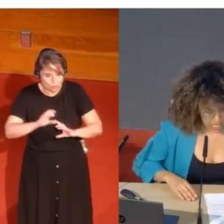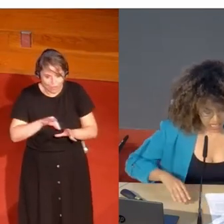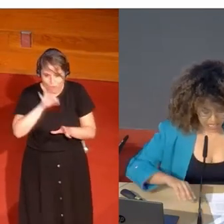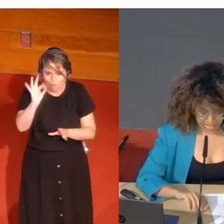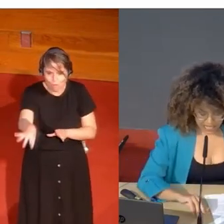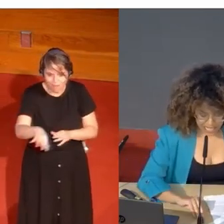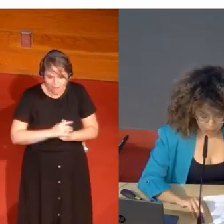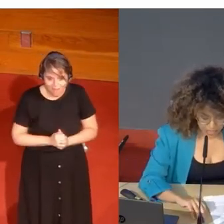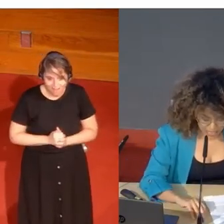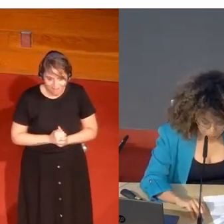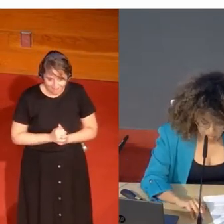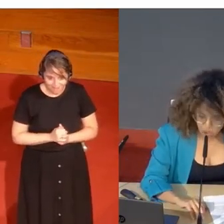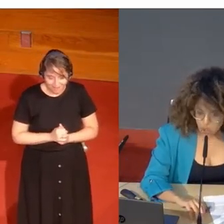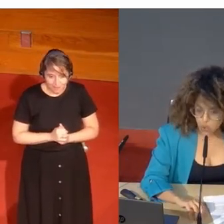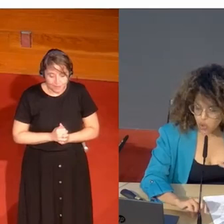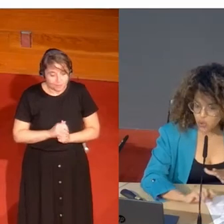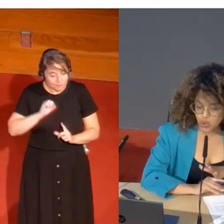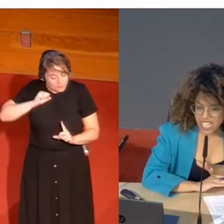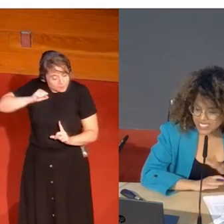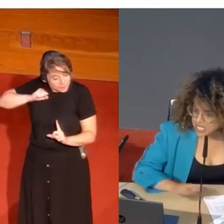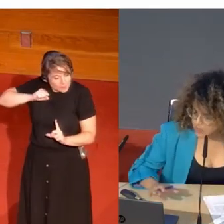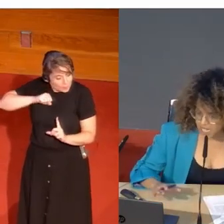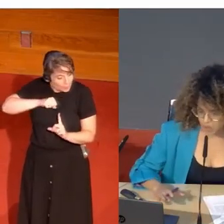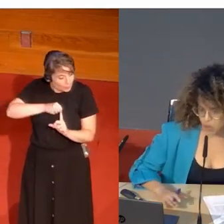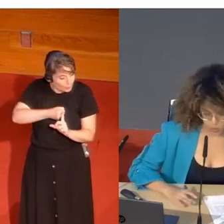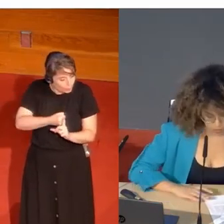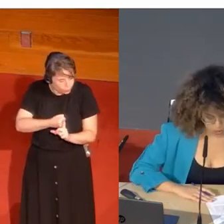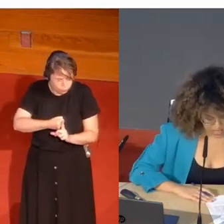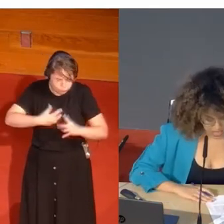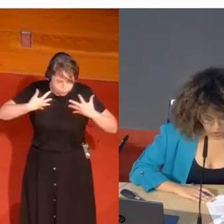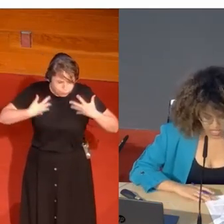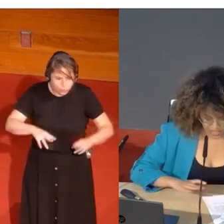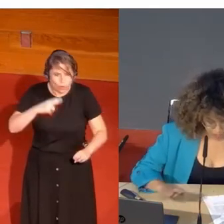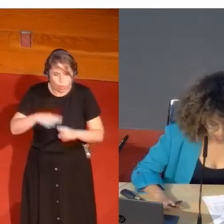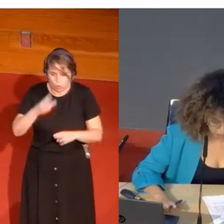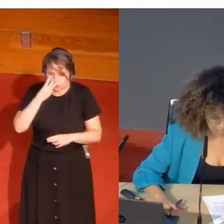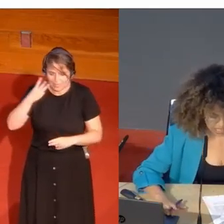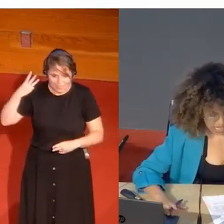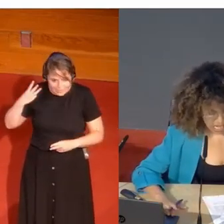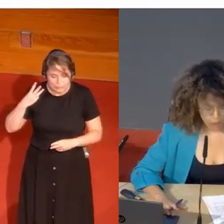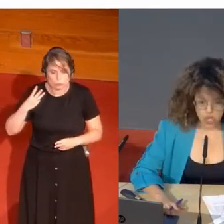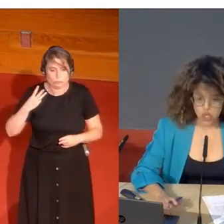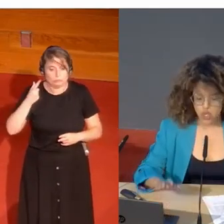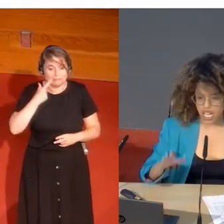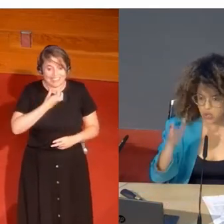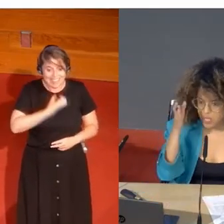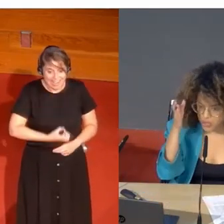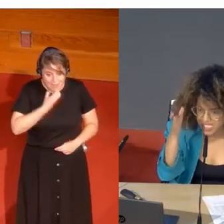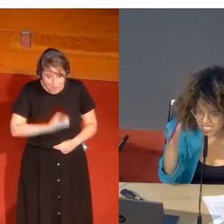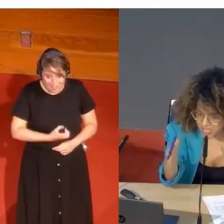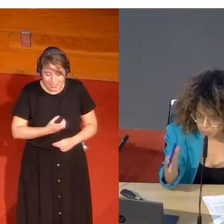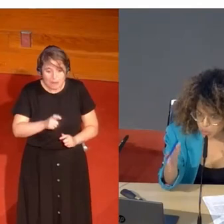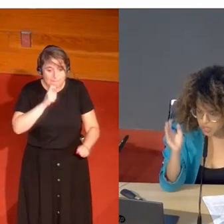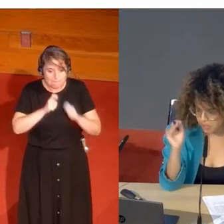comunicación la la la represión no no se ha intensificado en los últimos 3 años el régimen talibán ha puesto a